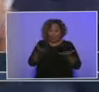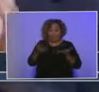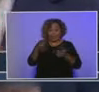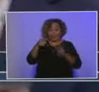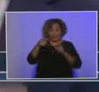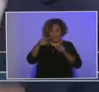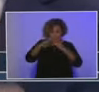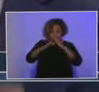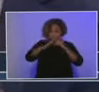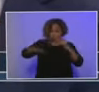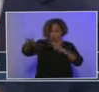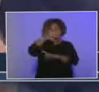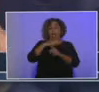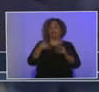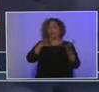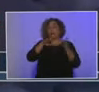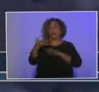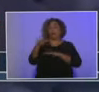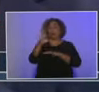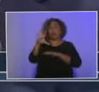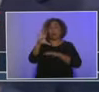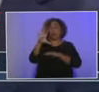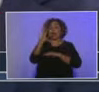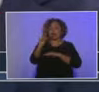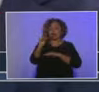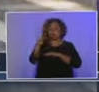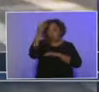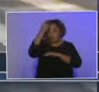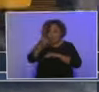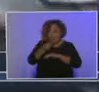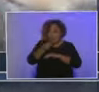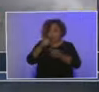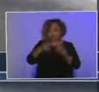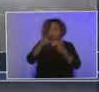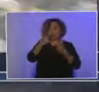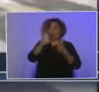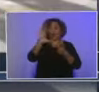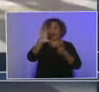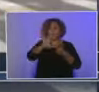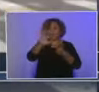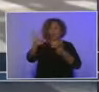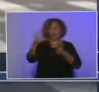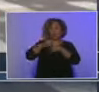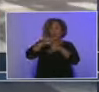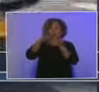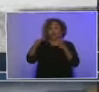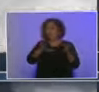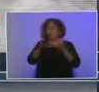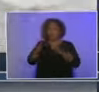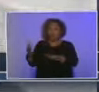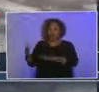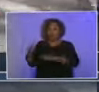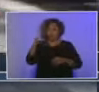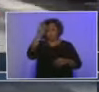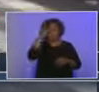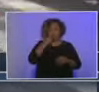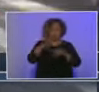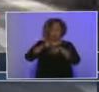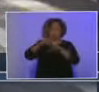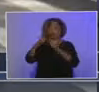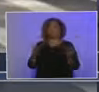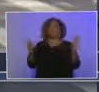en la ciudad completa habían muerto 950 dominicanos, 955 puertorriqueños. O sea, los dominicanos y los puertorriqueños